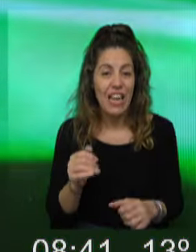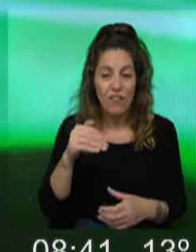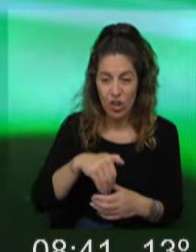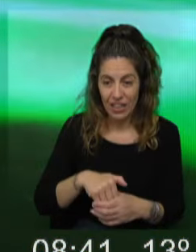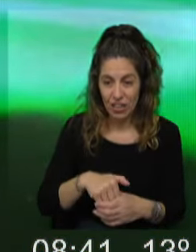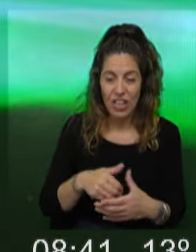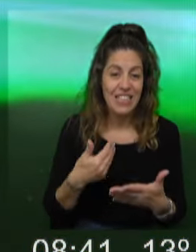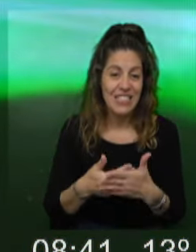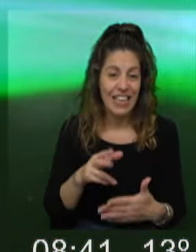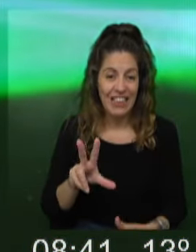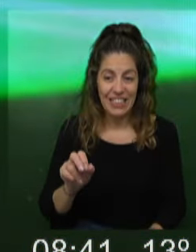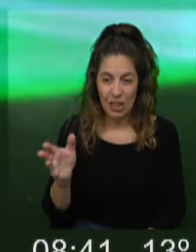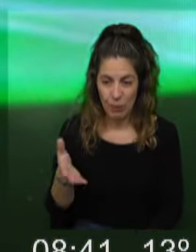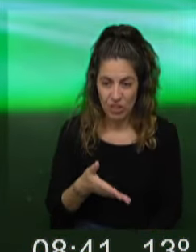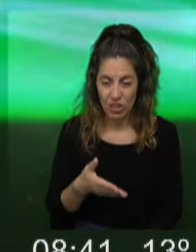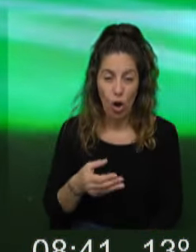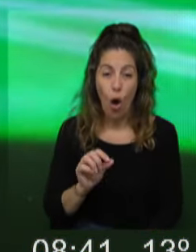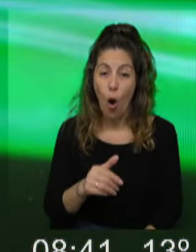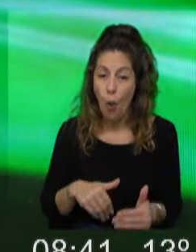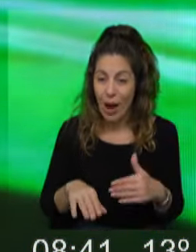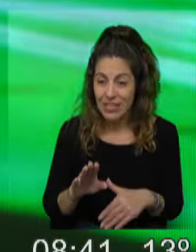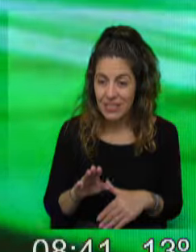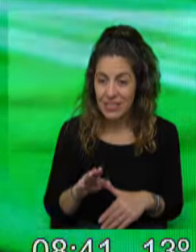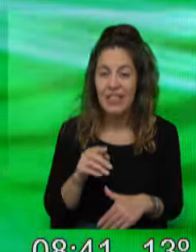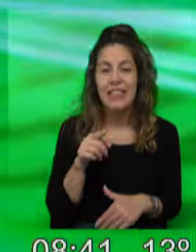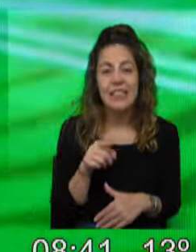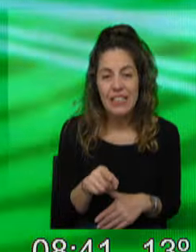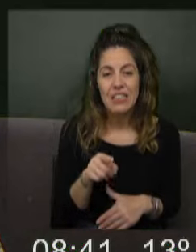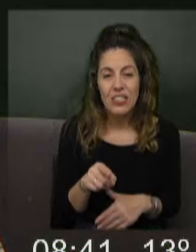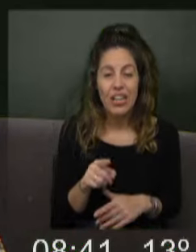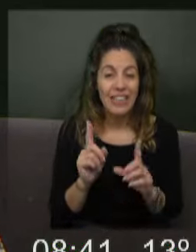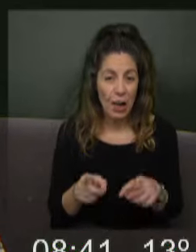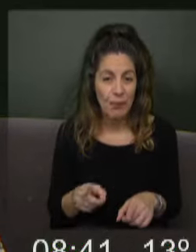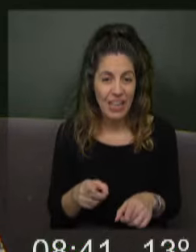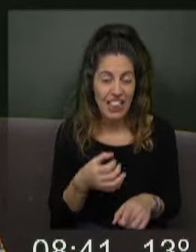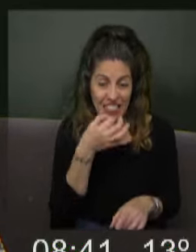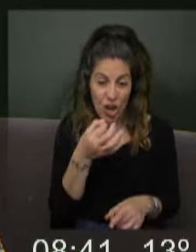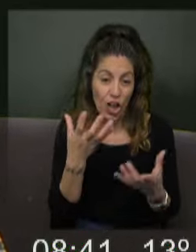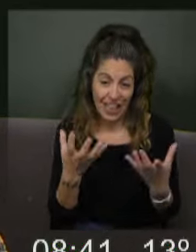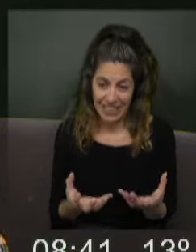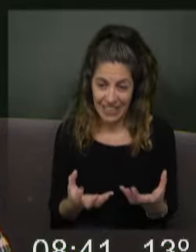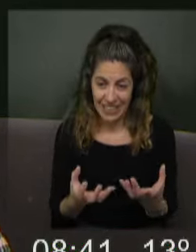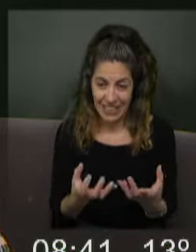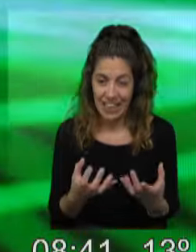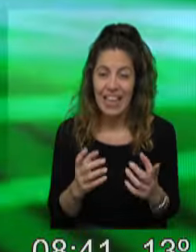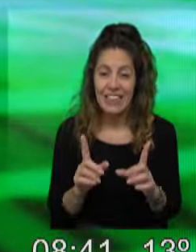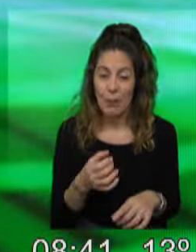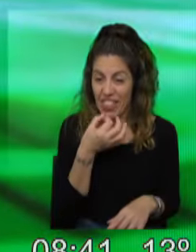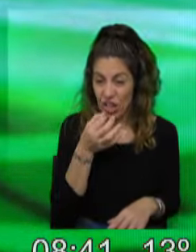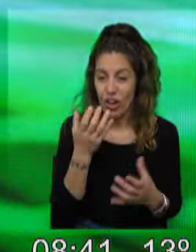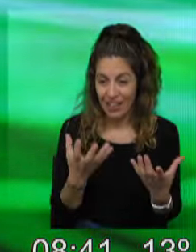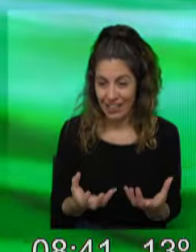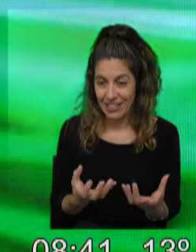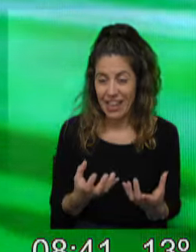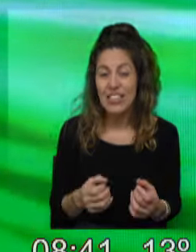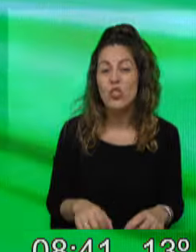muy cerca del 30% o quizás más y en ese sentido adás expresó que quería y además expresó que quería y